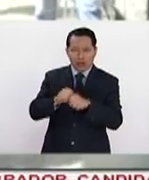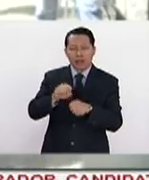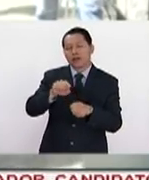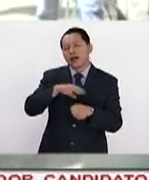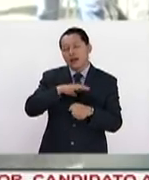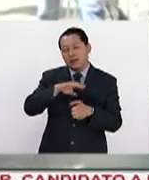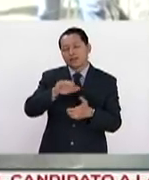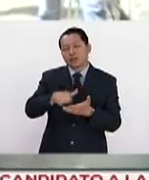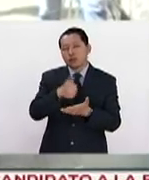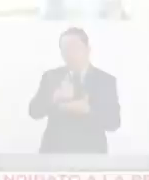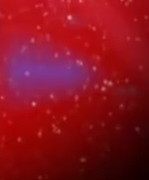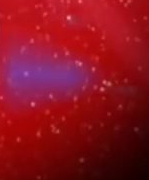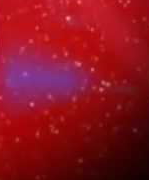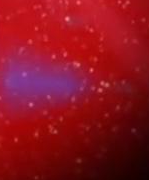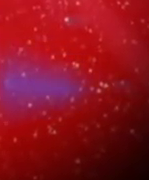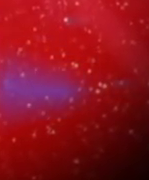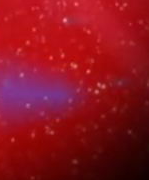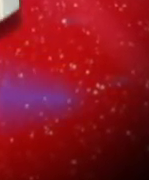Victoria, Tamaulipas.